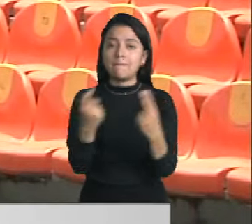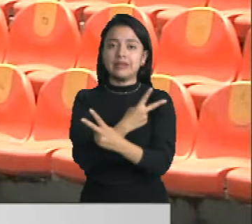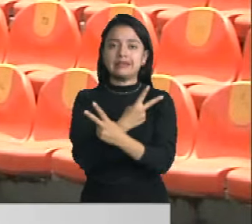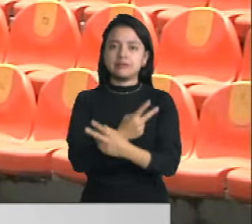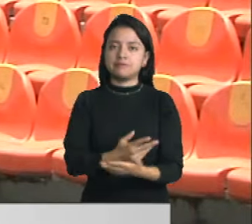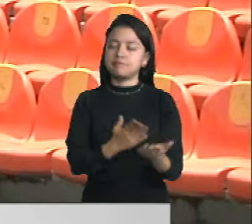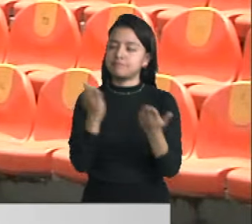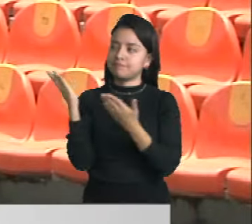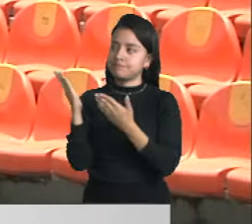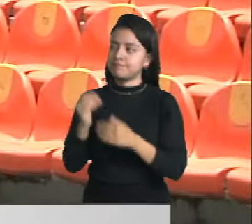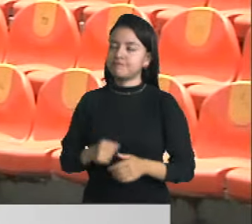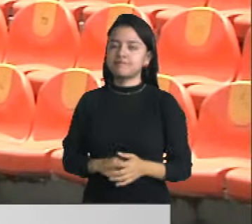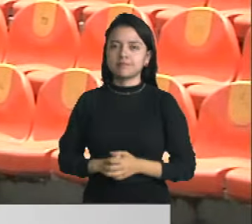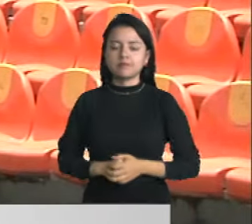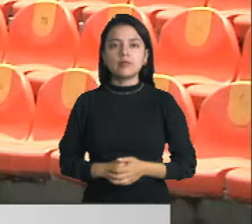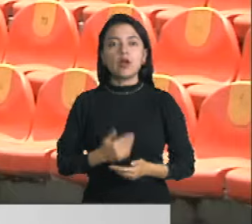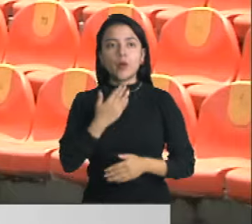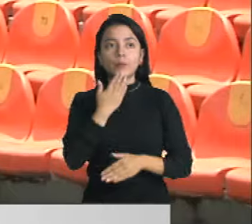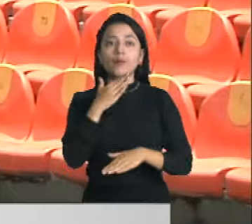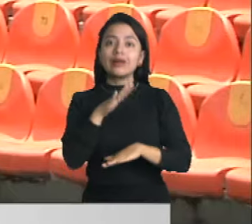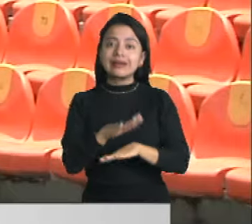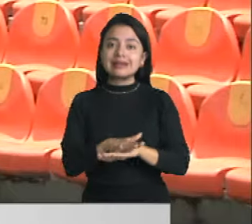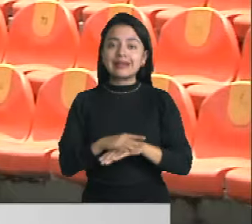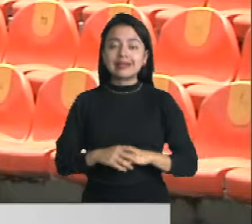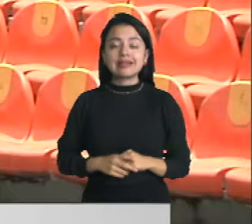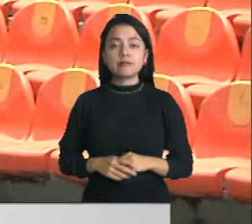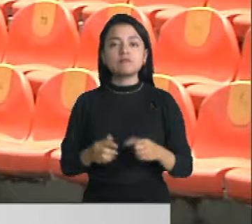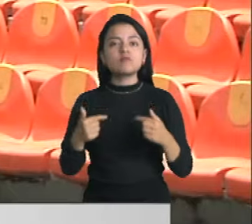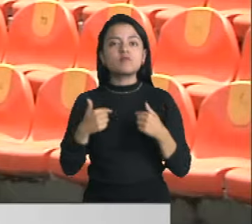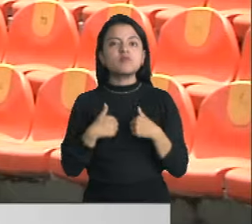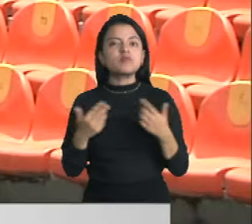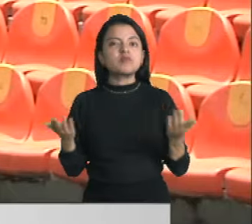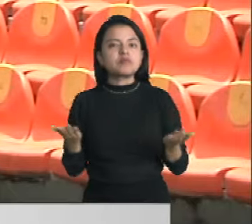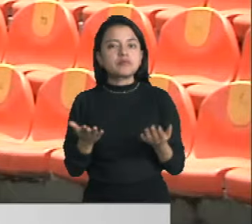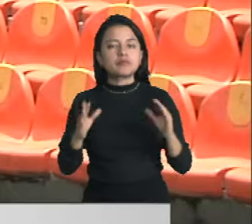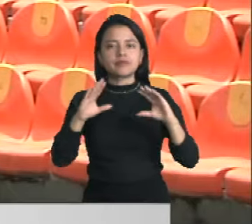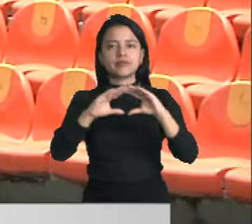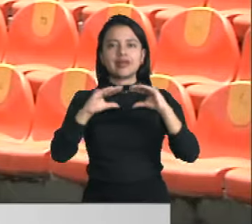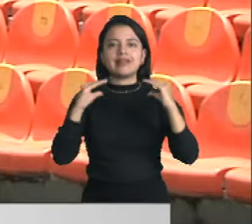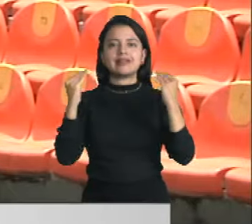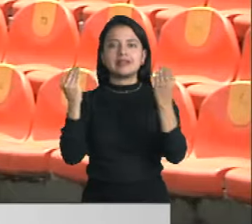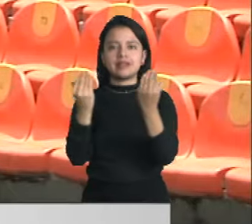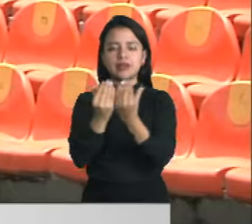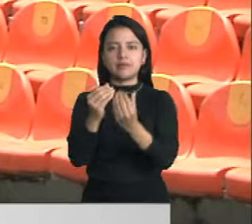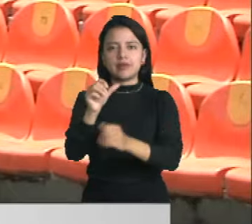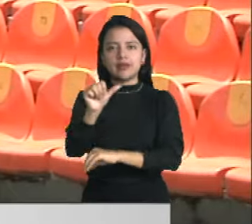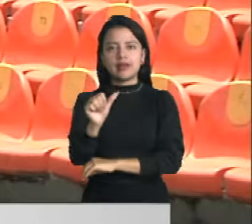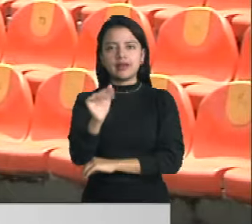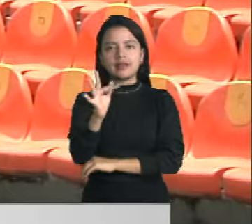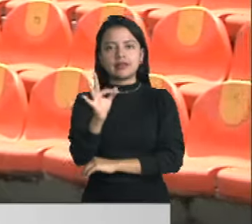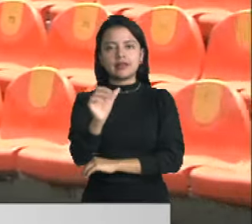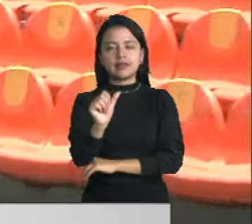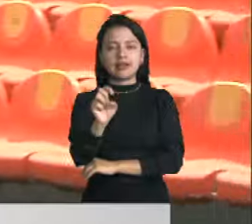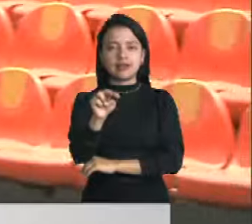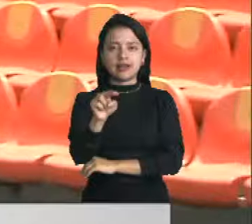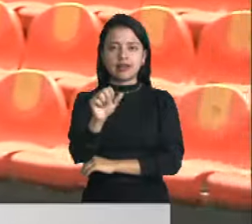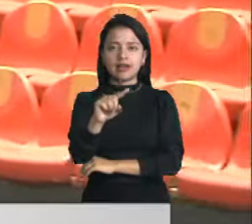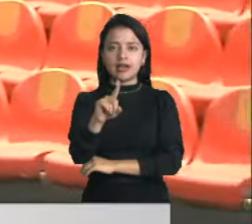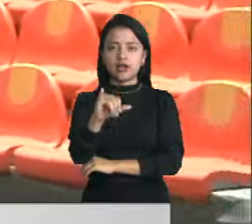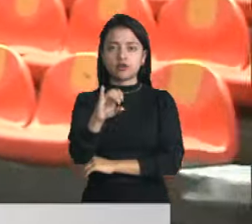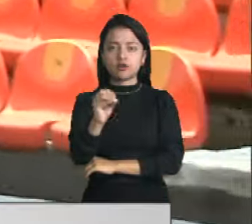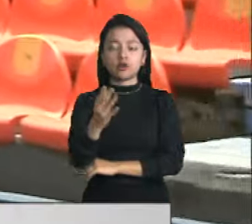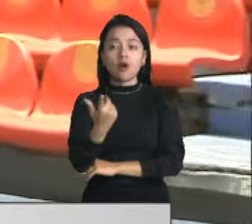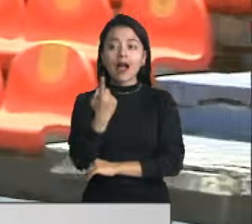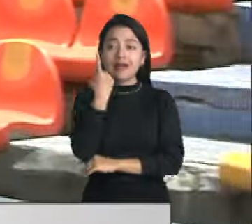Luisa, ¿qué tal? Buenas tardes para usted y para todos los televidentes. Originamos esta información desde el estadio Atanasio Girardot. Anoche,